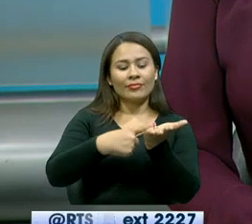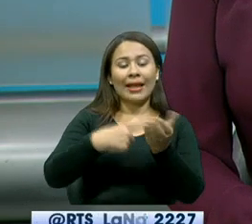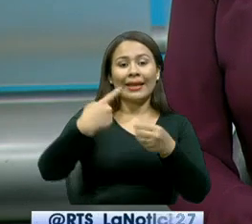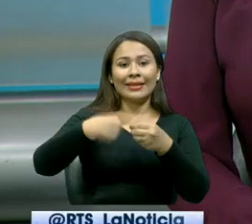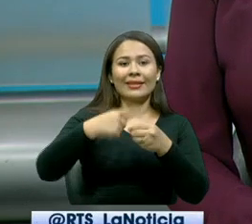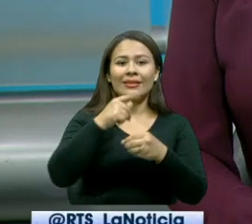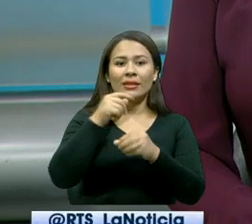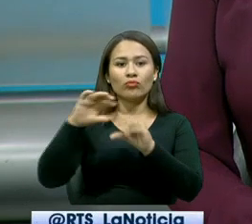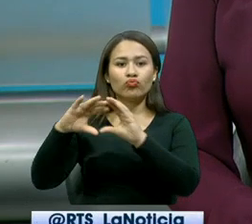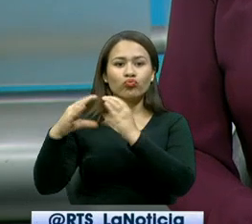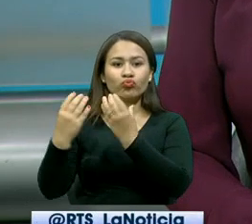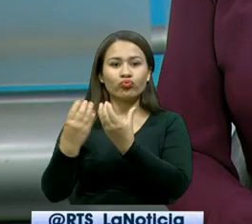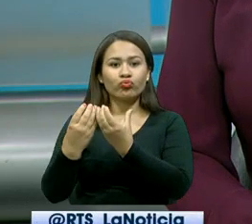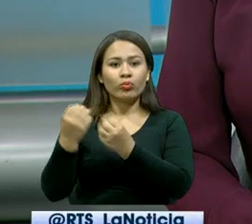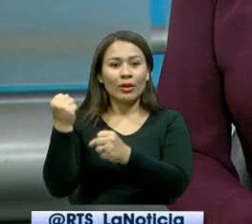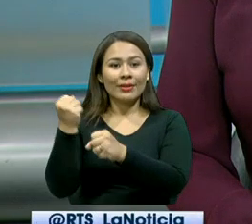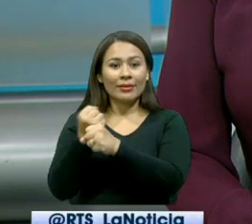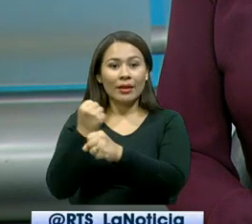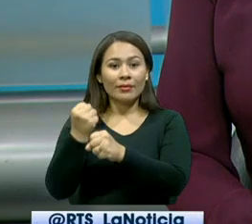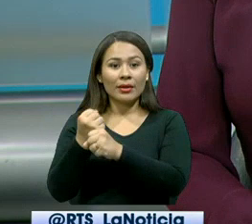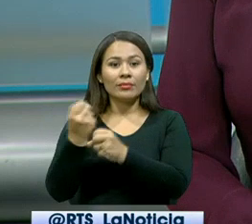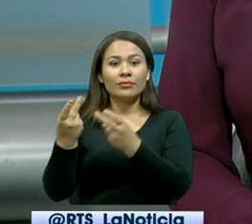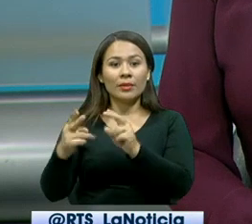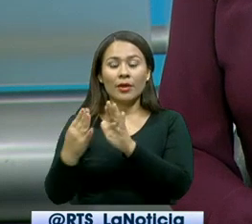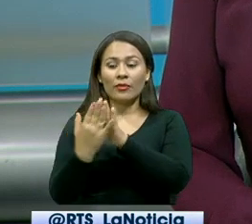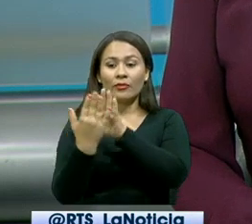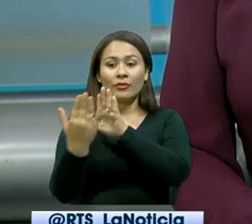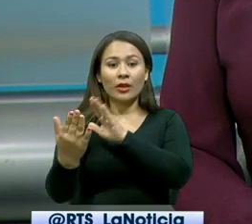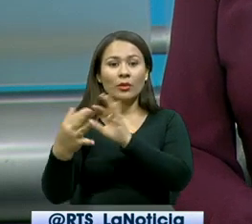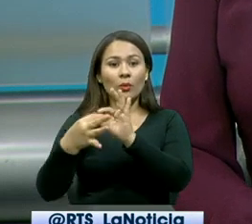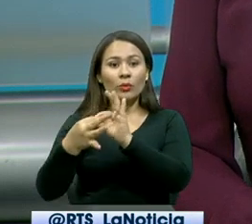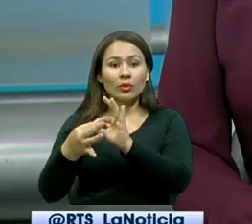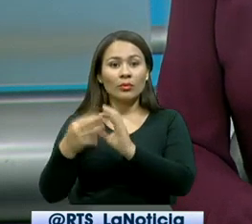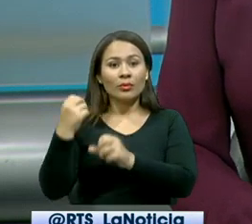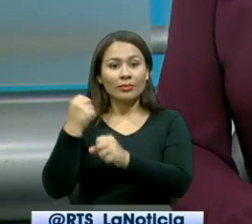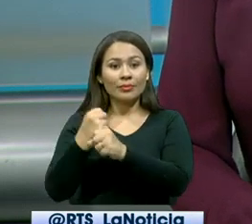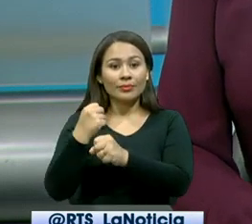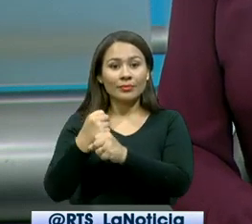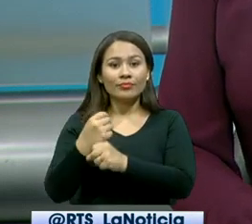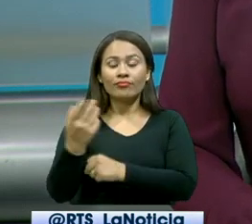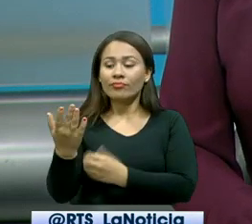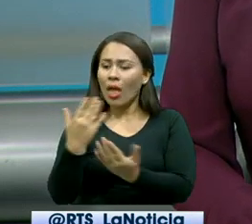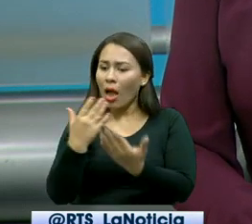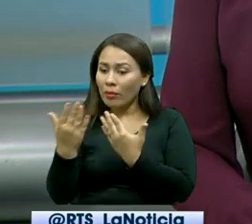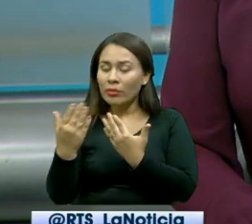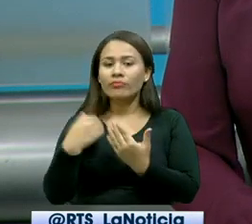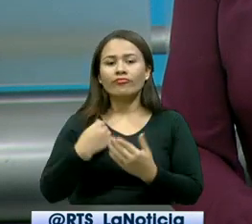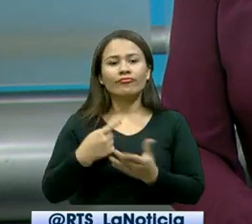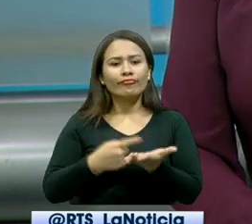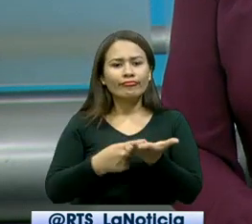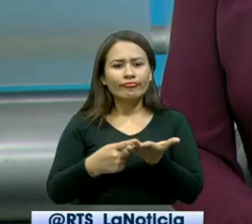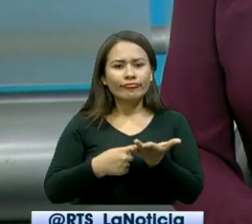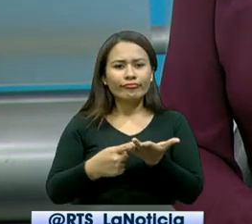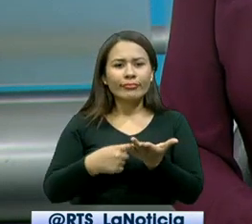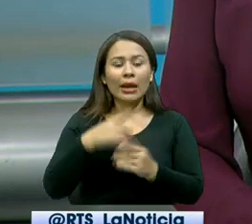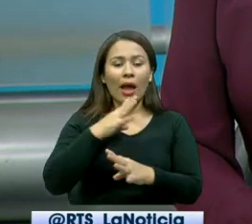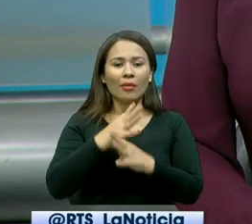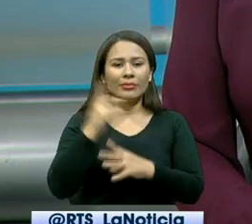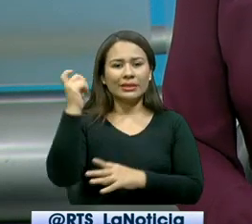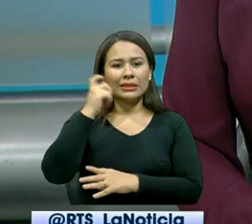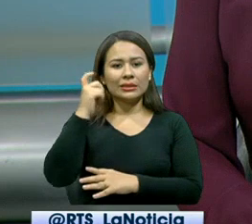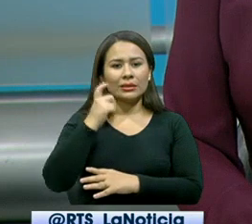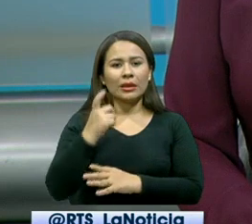de la Central Unitaria de Trabajadores y del Frente Unitario de Trabajadores. Durante los encuentros se abordó la necesidad de